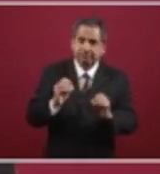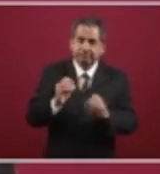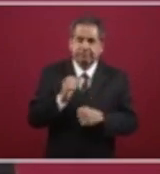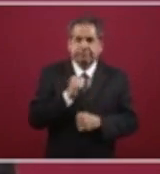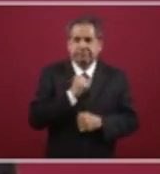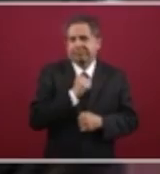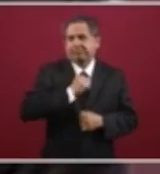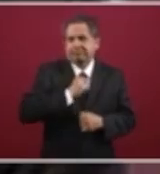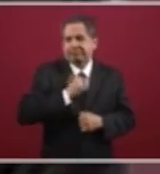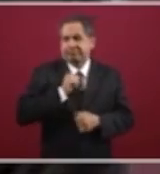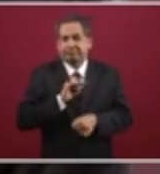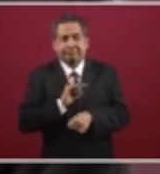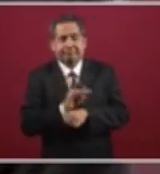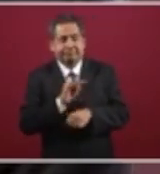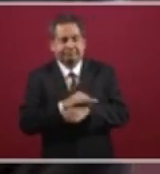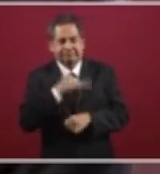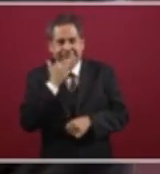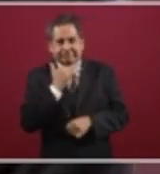influyentismo.